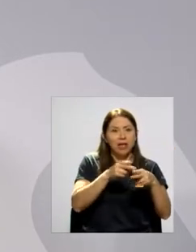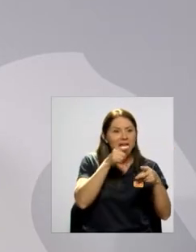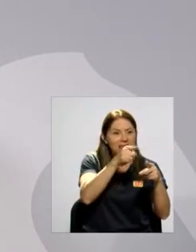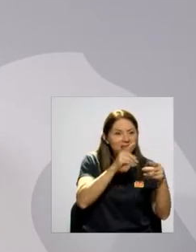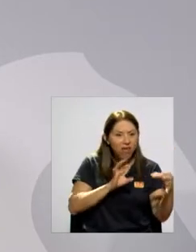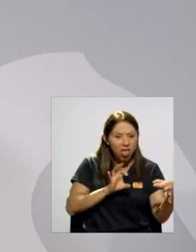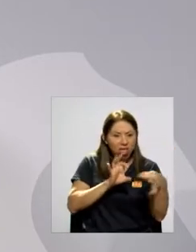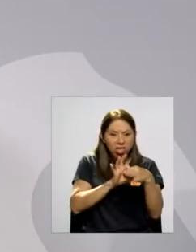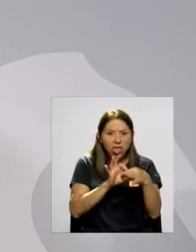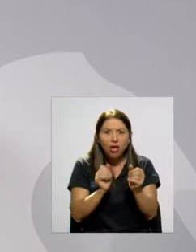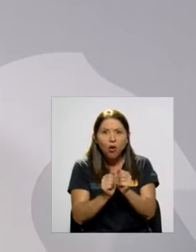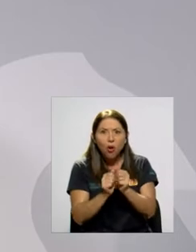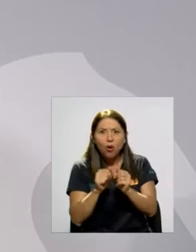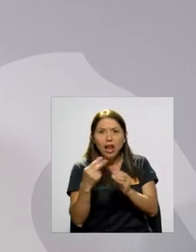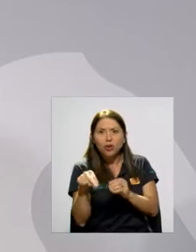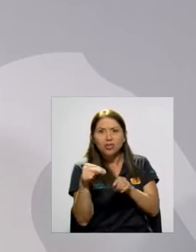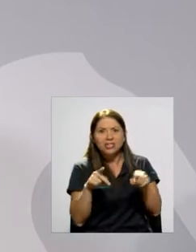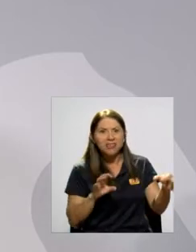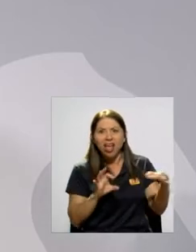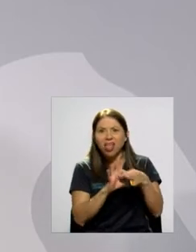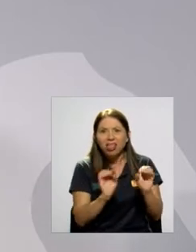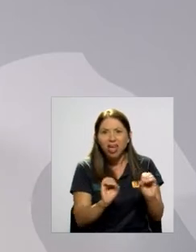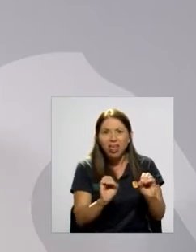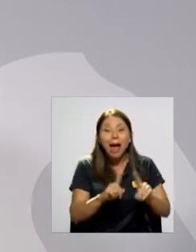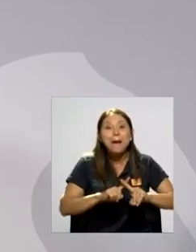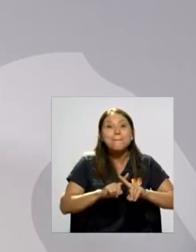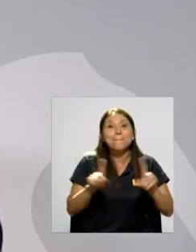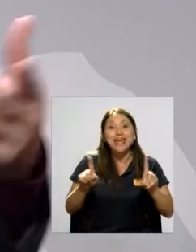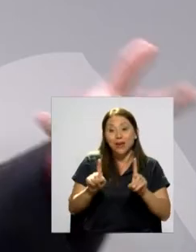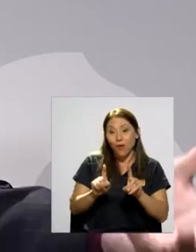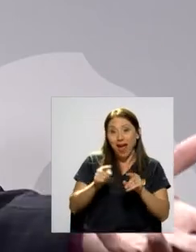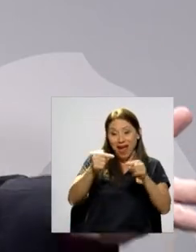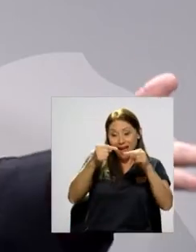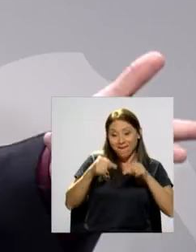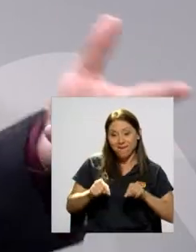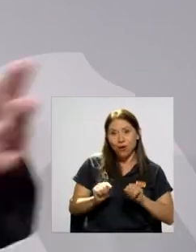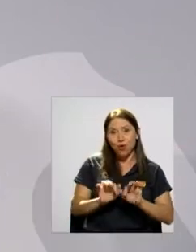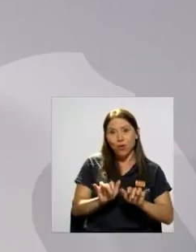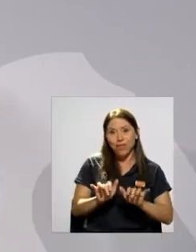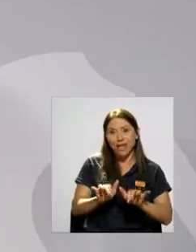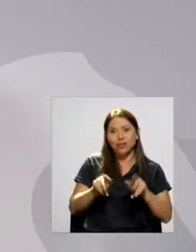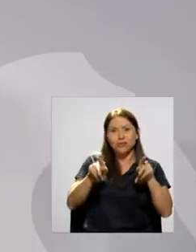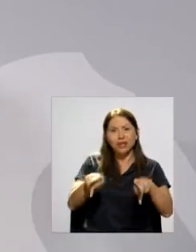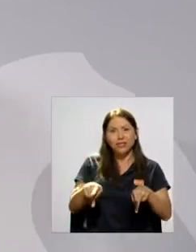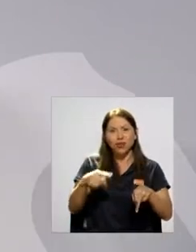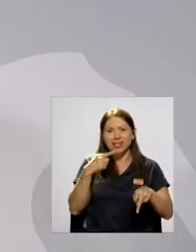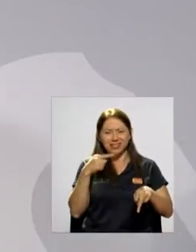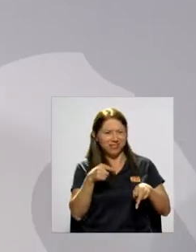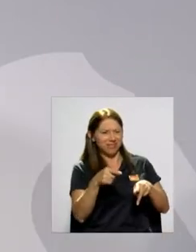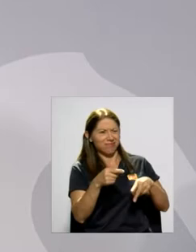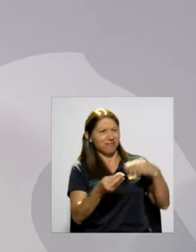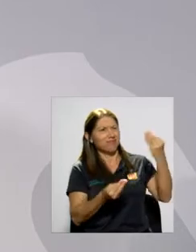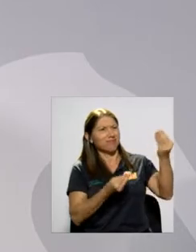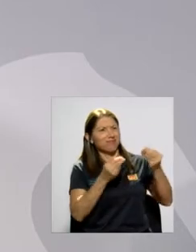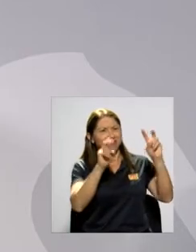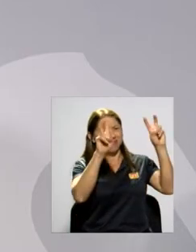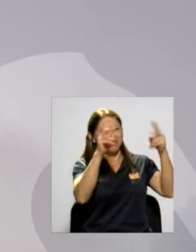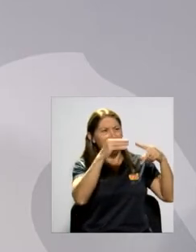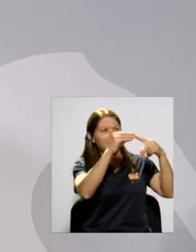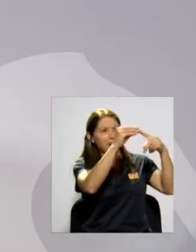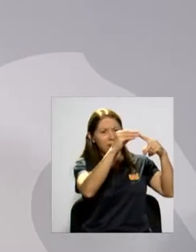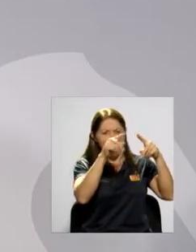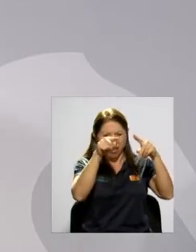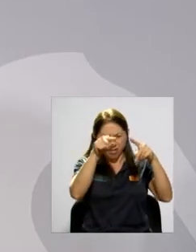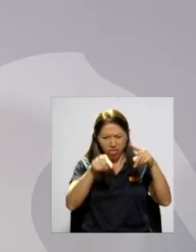en los comentarios en donde las mismas personas dicen ¿y qué tiene que ver una cosa con otra? Es decir, se empieza como a cuestionar